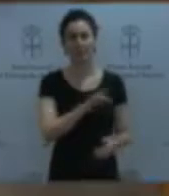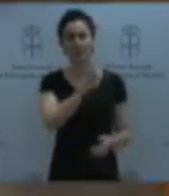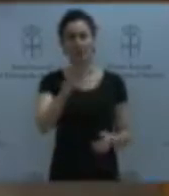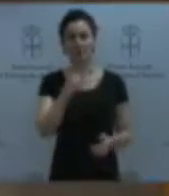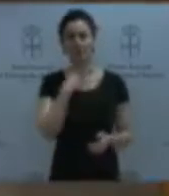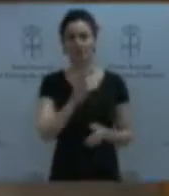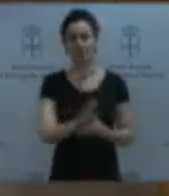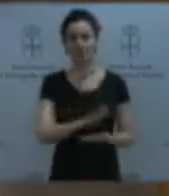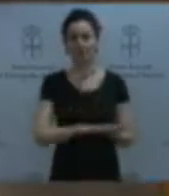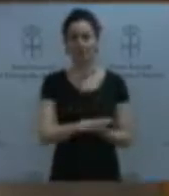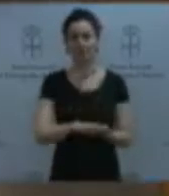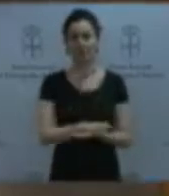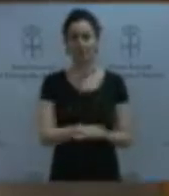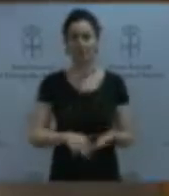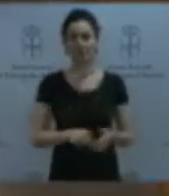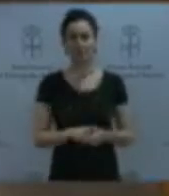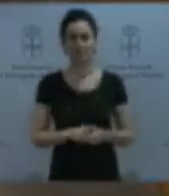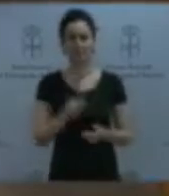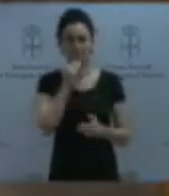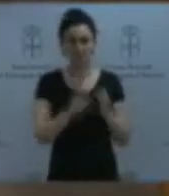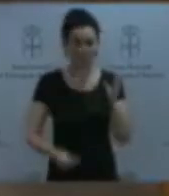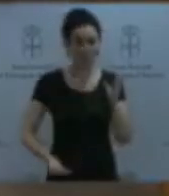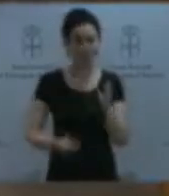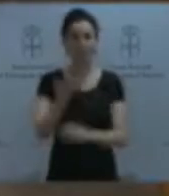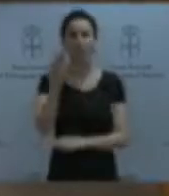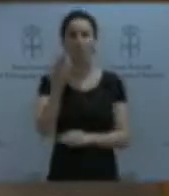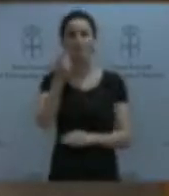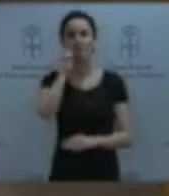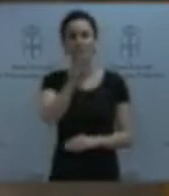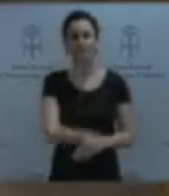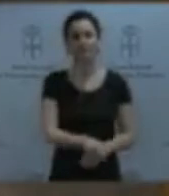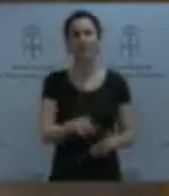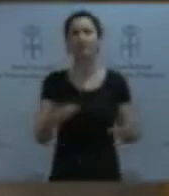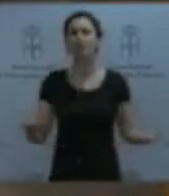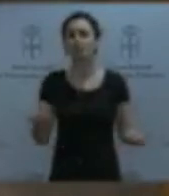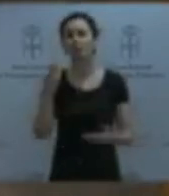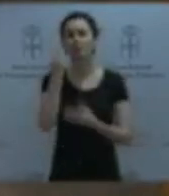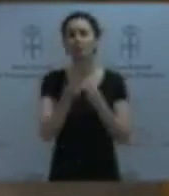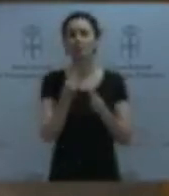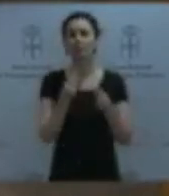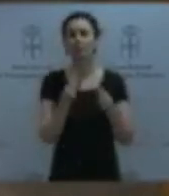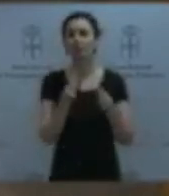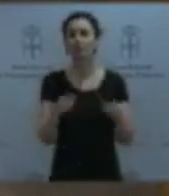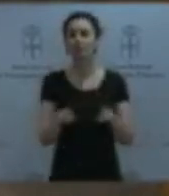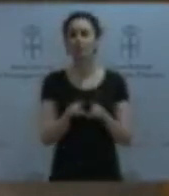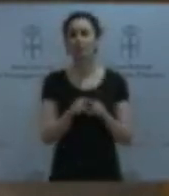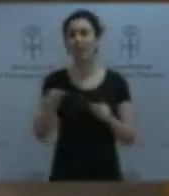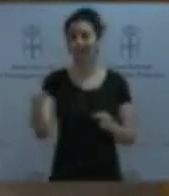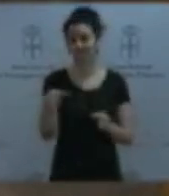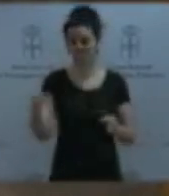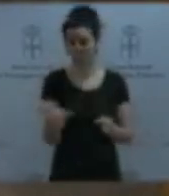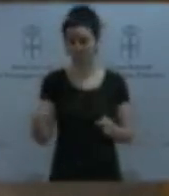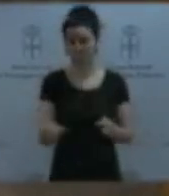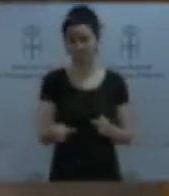Buenos días, señor Fernández. ¿Qué medidas va a adoptar para amortiguar los efectos negativos en la economía asturiana del